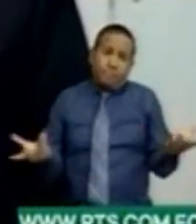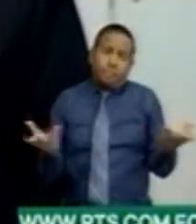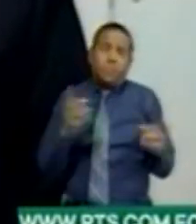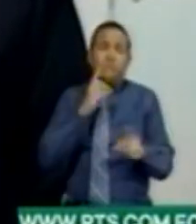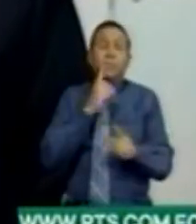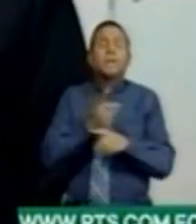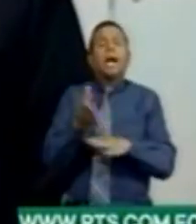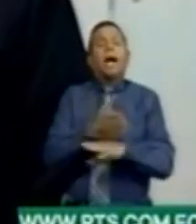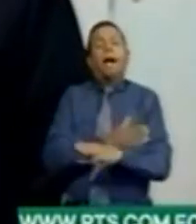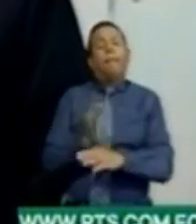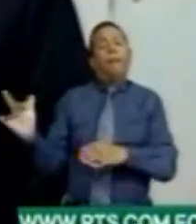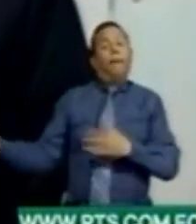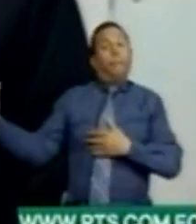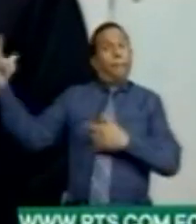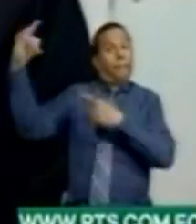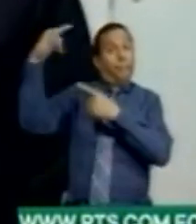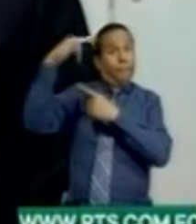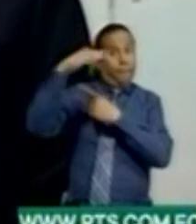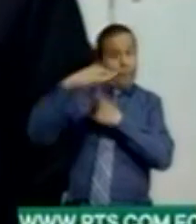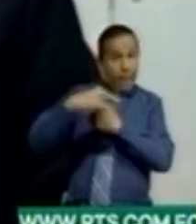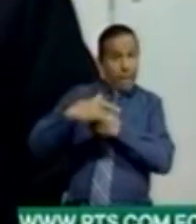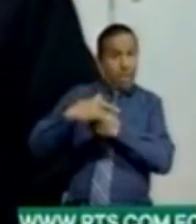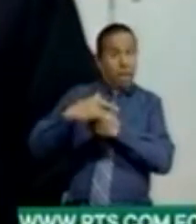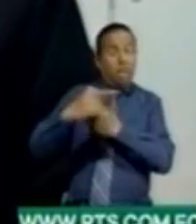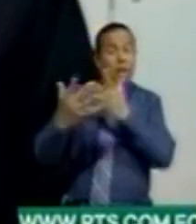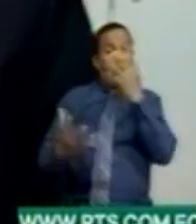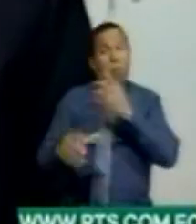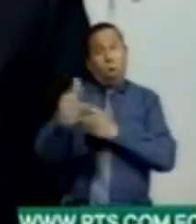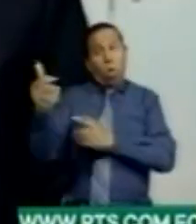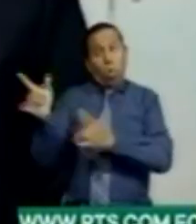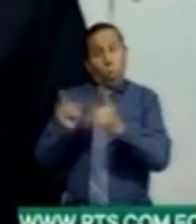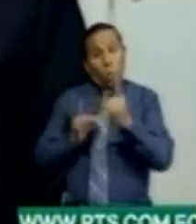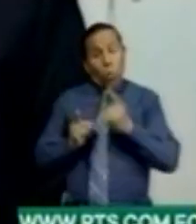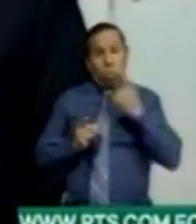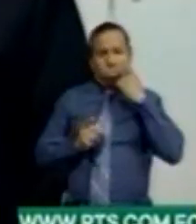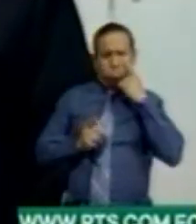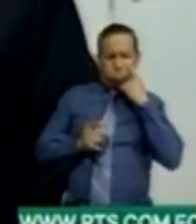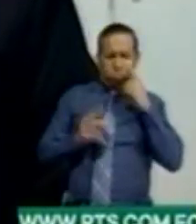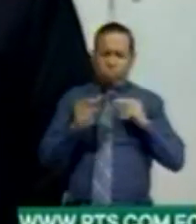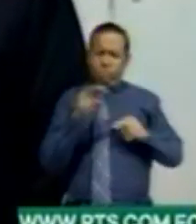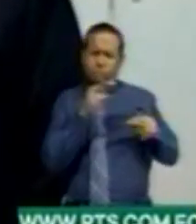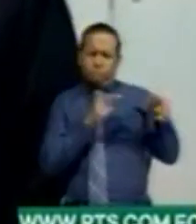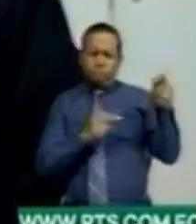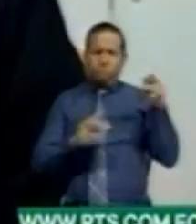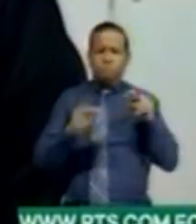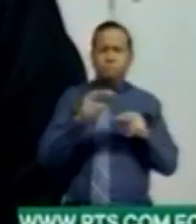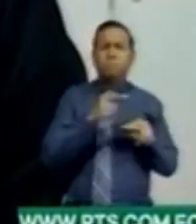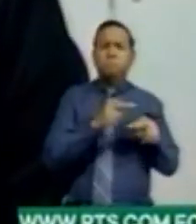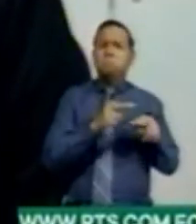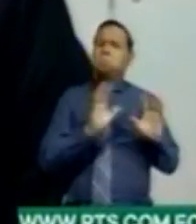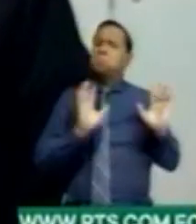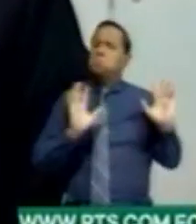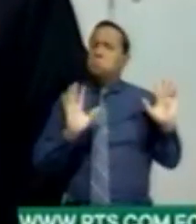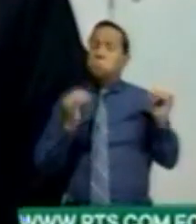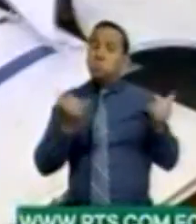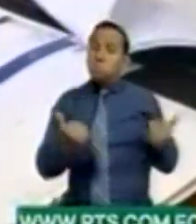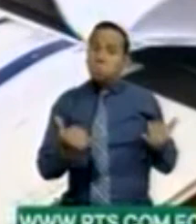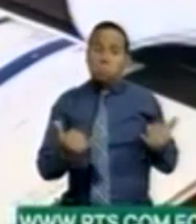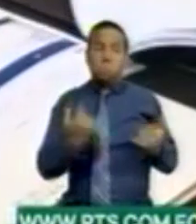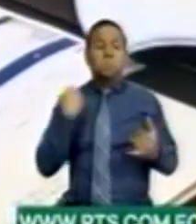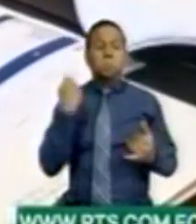grupo de pasajeros, sin sintomatología respiratoria, nosotros pedimos que se